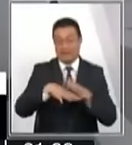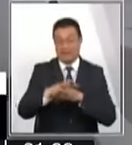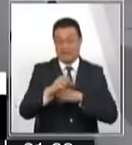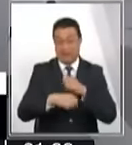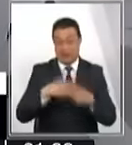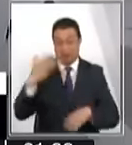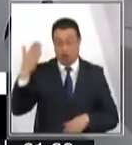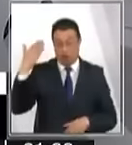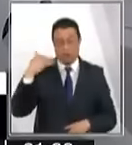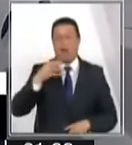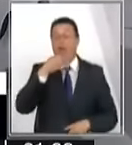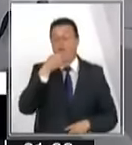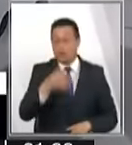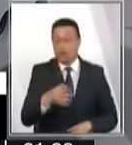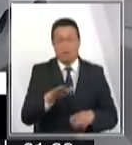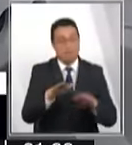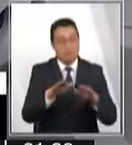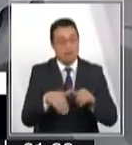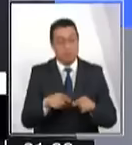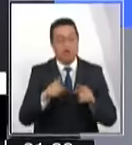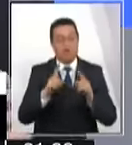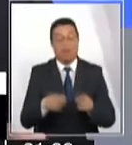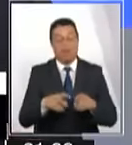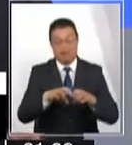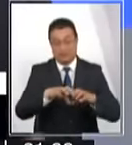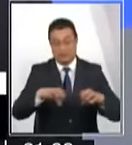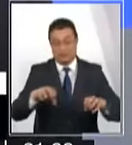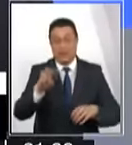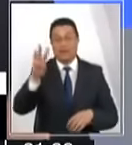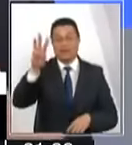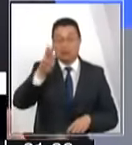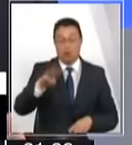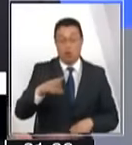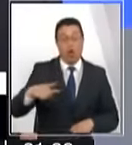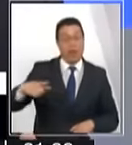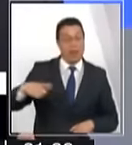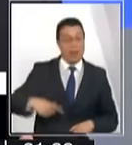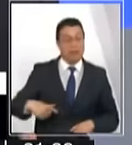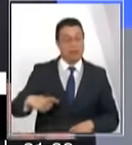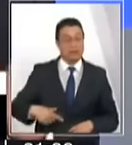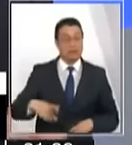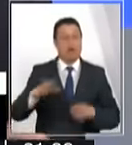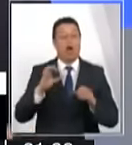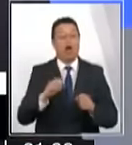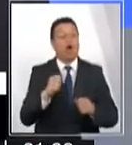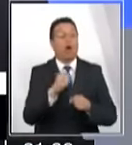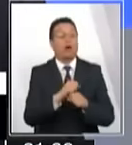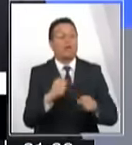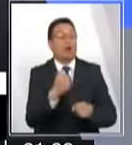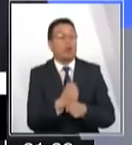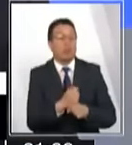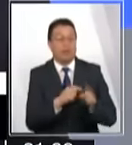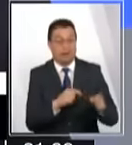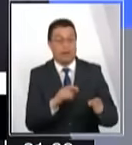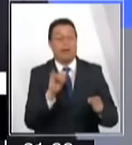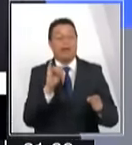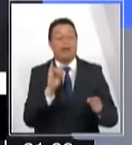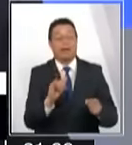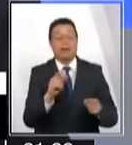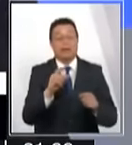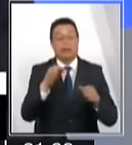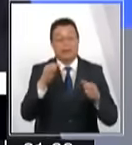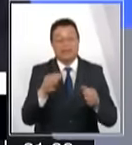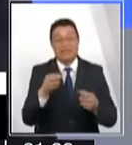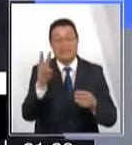Exactamente lo mismo hay que separar el seguro de licencias médicas o el seguro de incapacidad laboral hay que separarlo de los seguros de salud